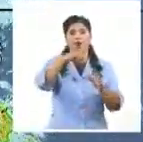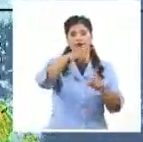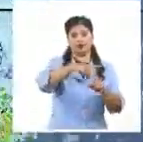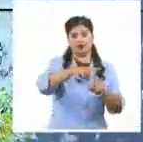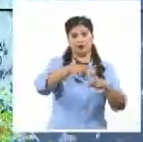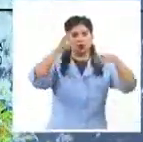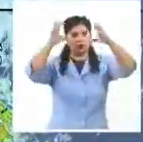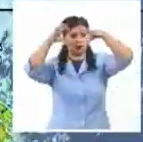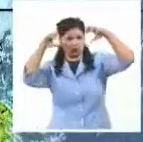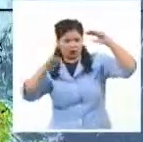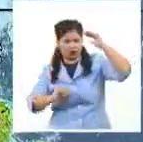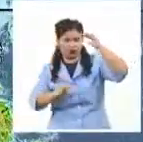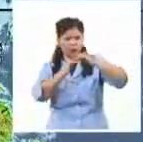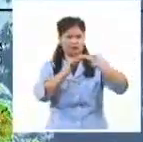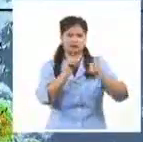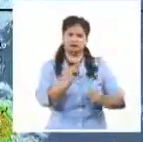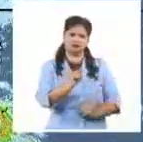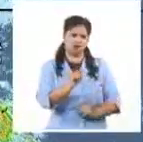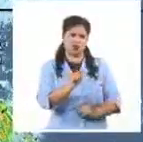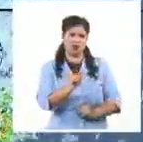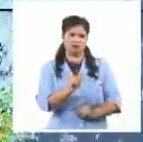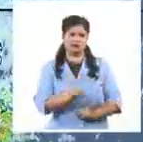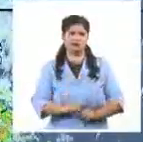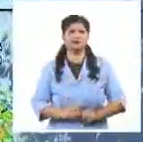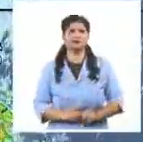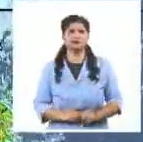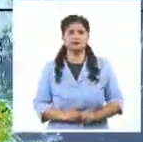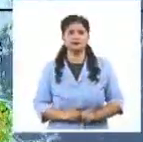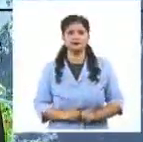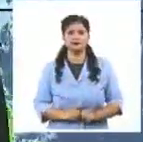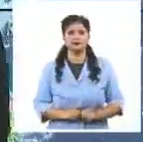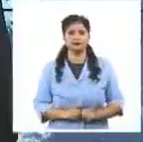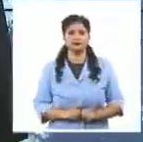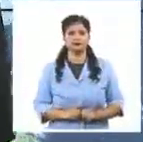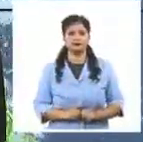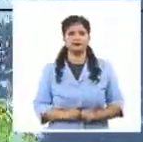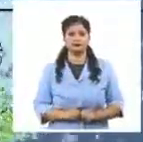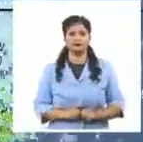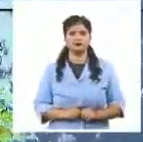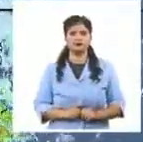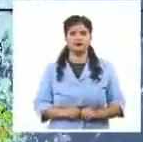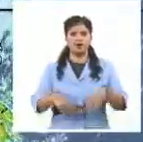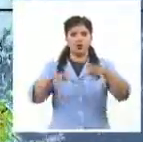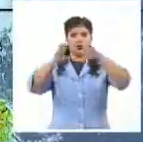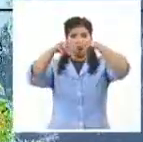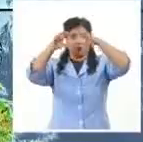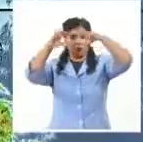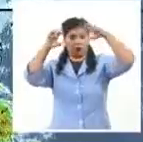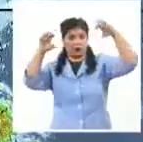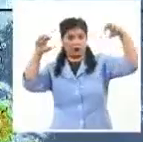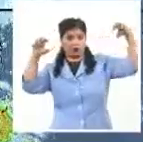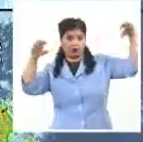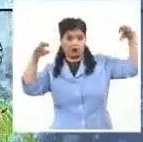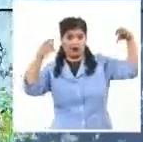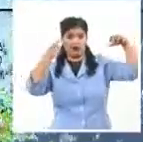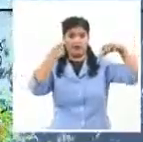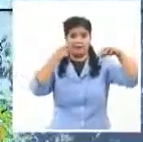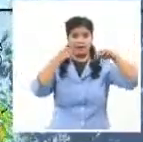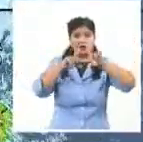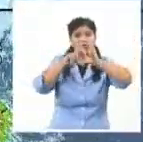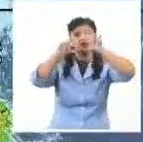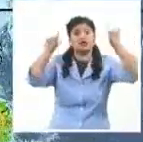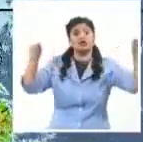poco significativos. Lo interesante es que el sistema que produce la lluvia se extiende desde el Atlántico, fíjense, cubre casi todo el centro